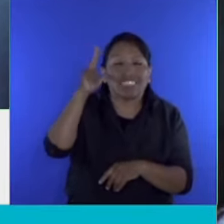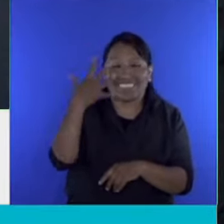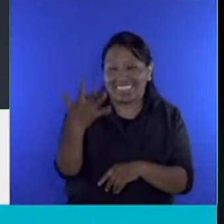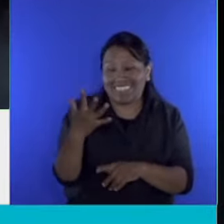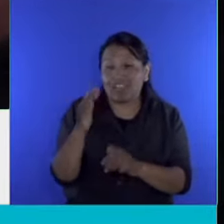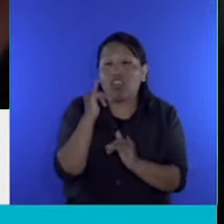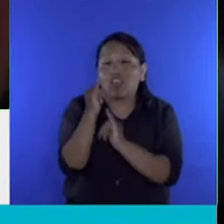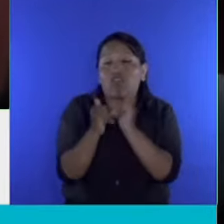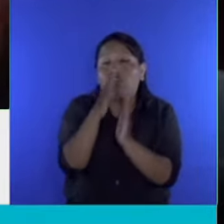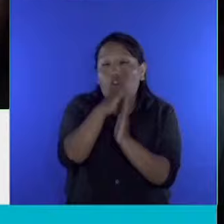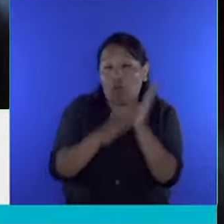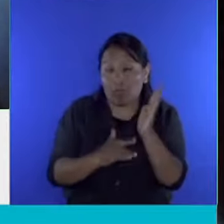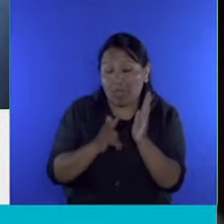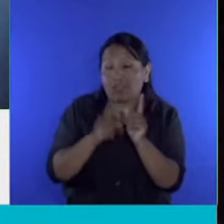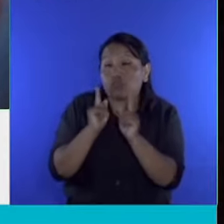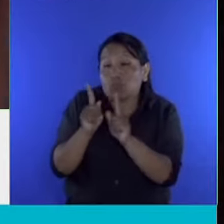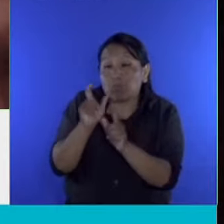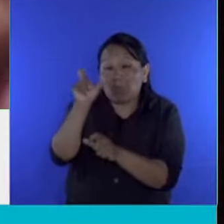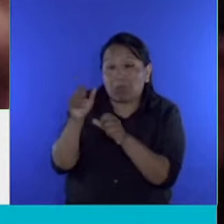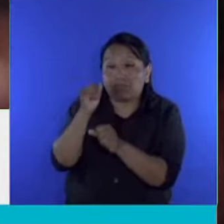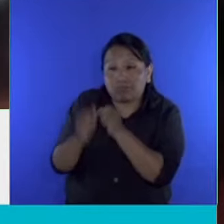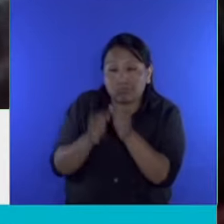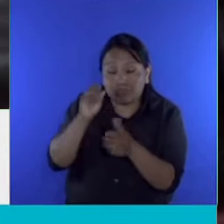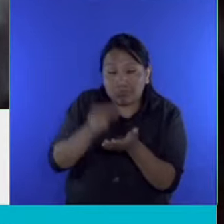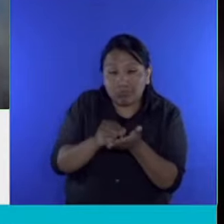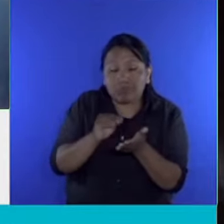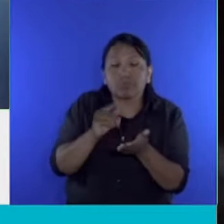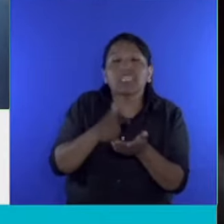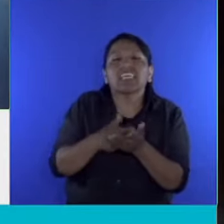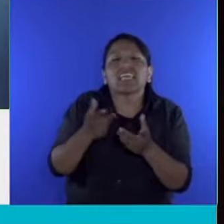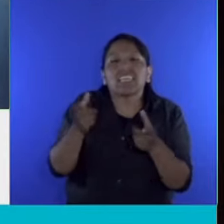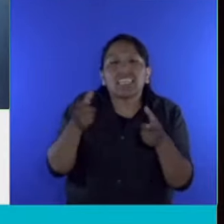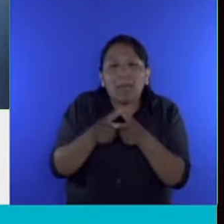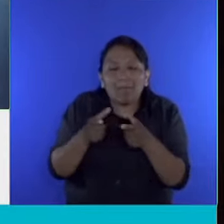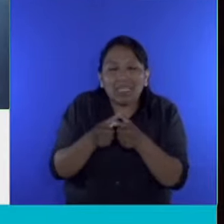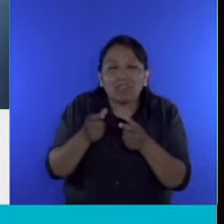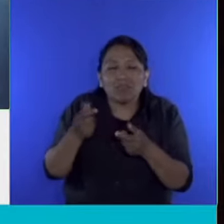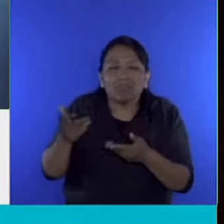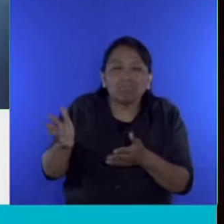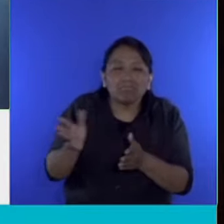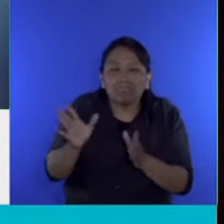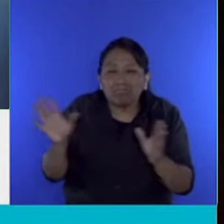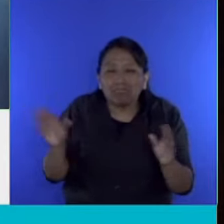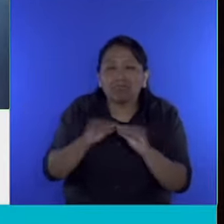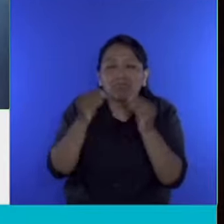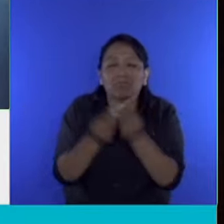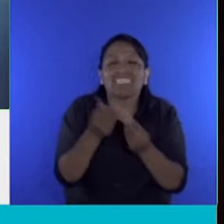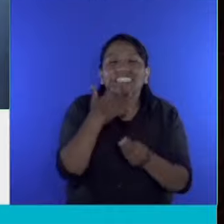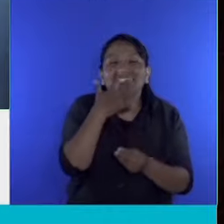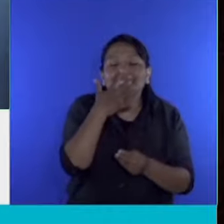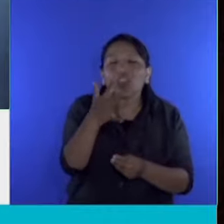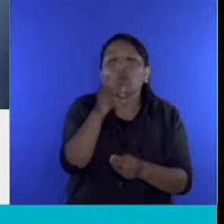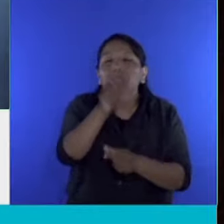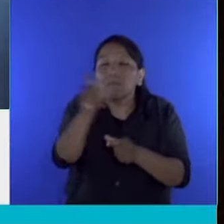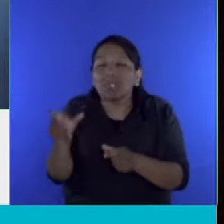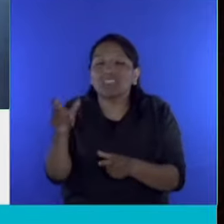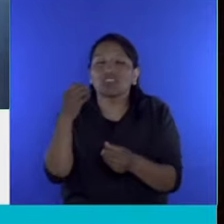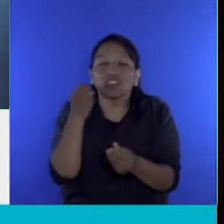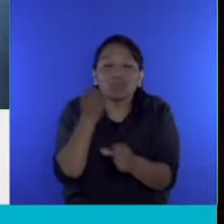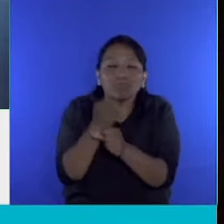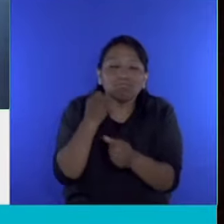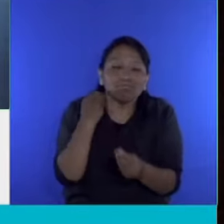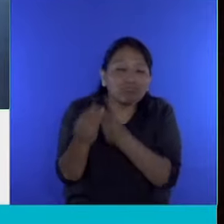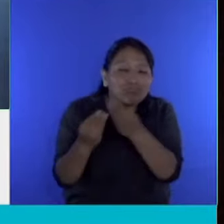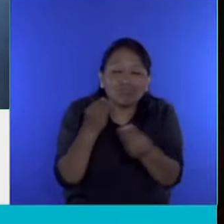según informe de su propios productores esta película dio empleo directo a 5000 personas repito empleo